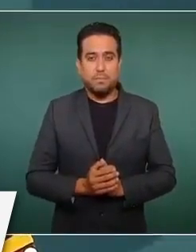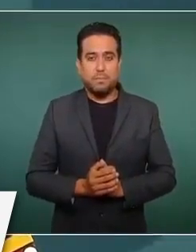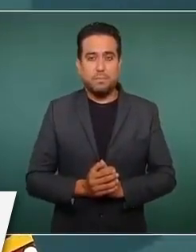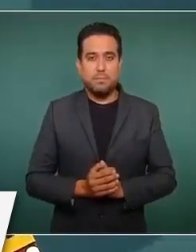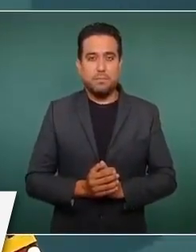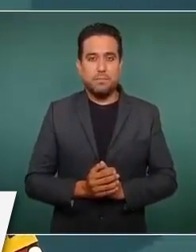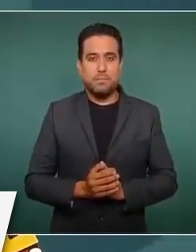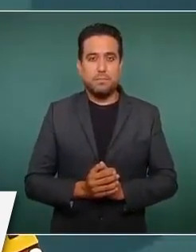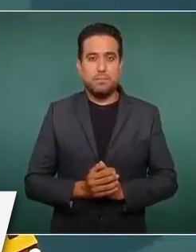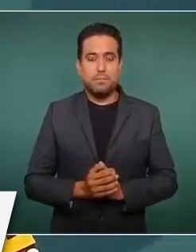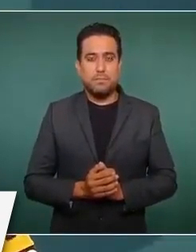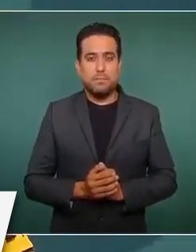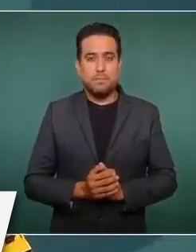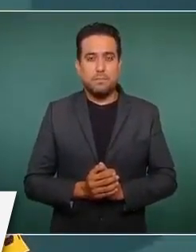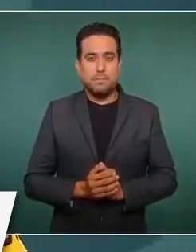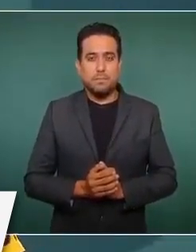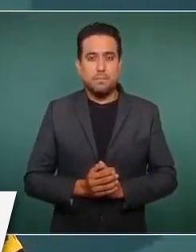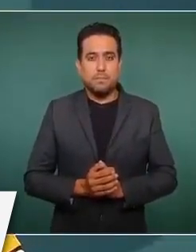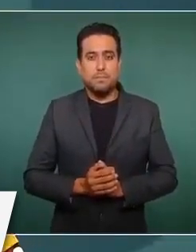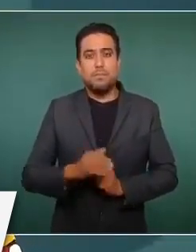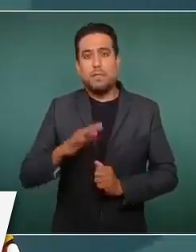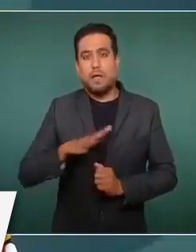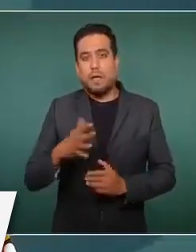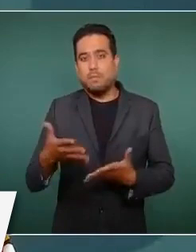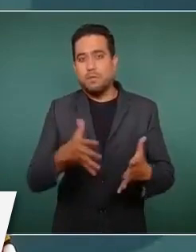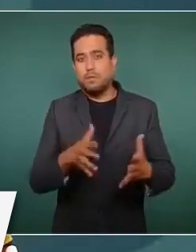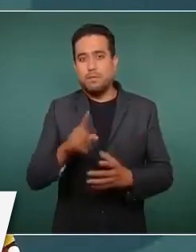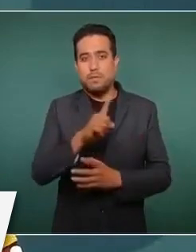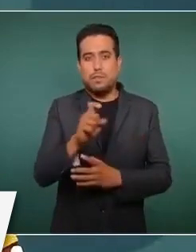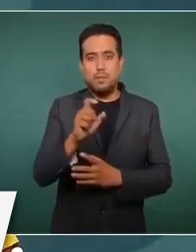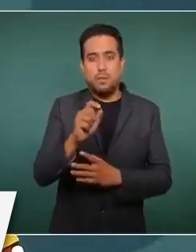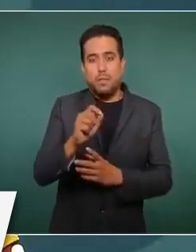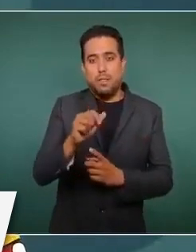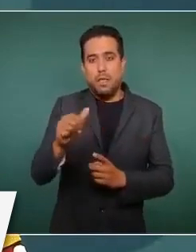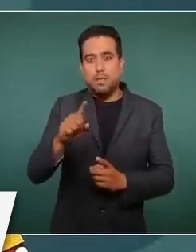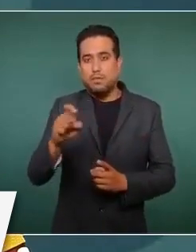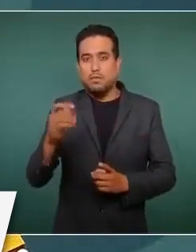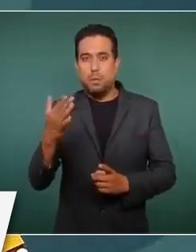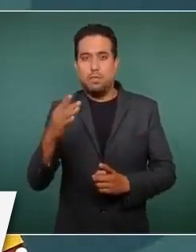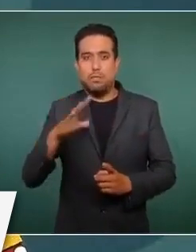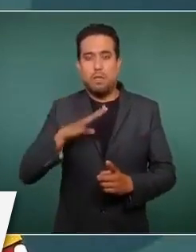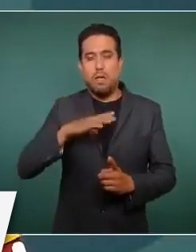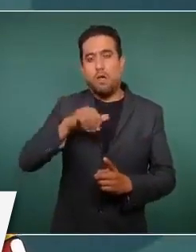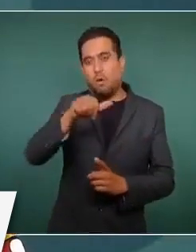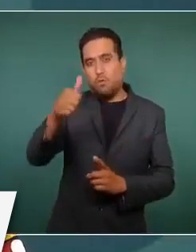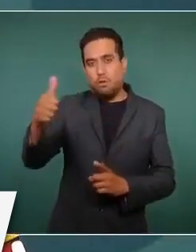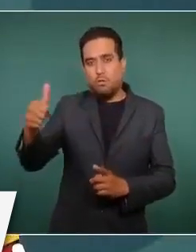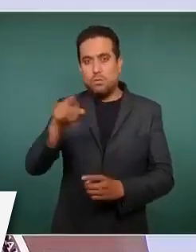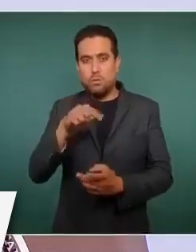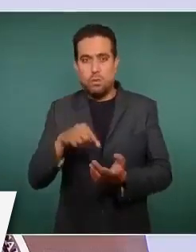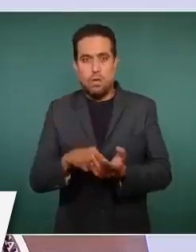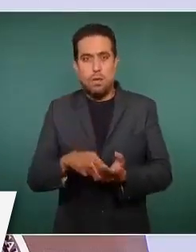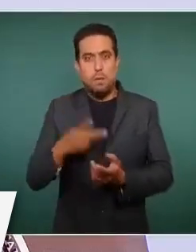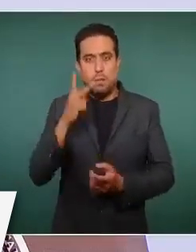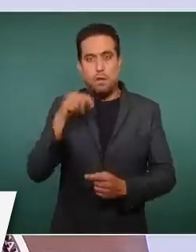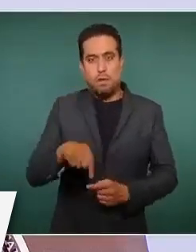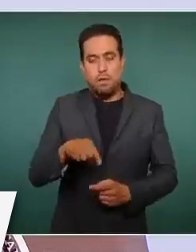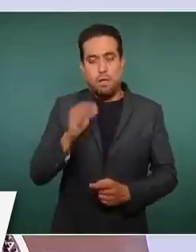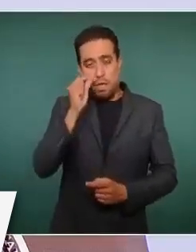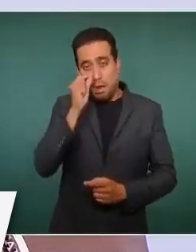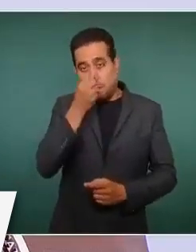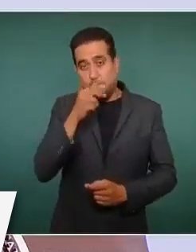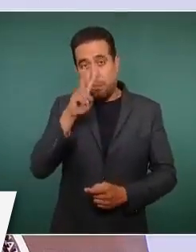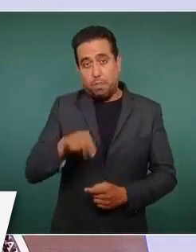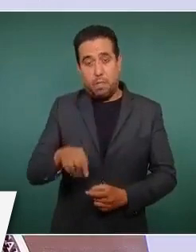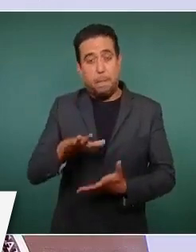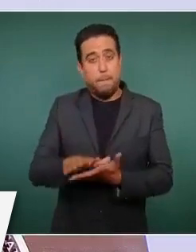de esta instalación varían de 120 y 150 hombres. Quizá aquí haya un poquito más, a